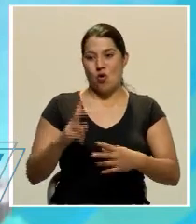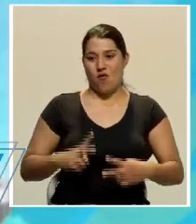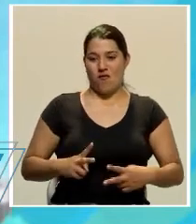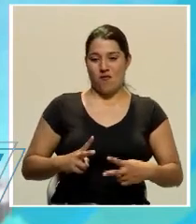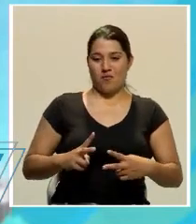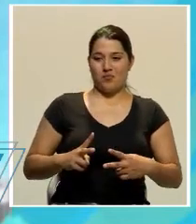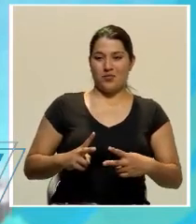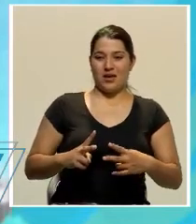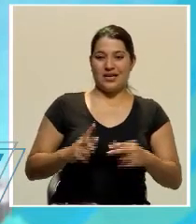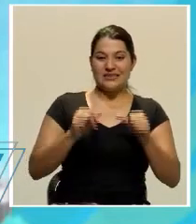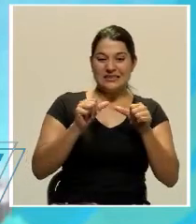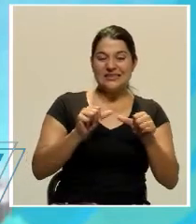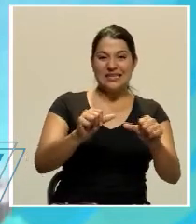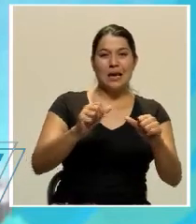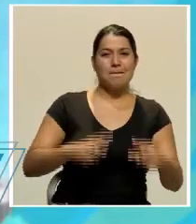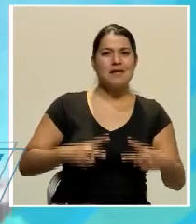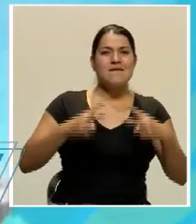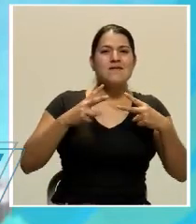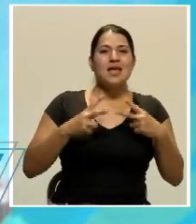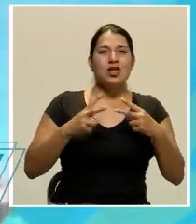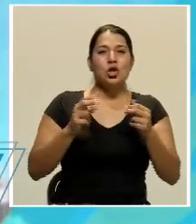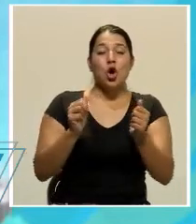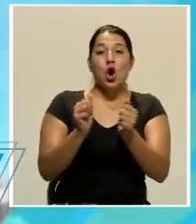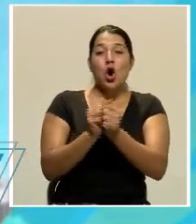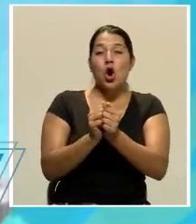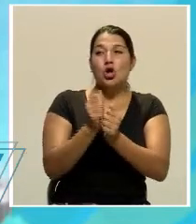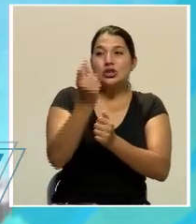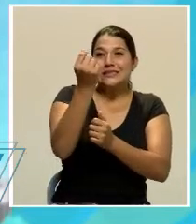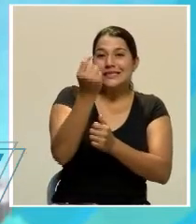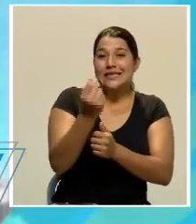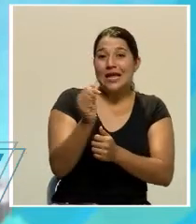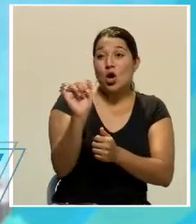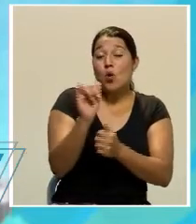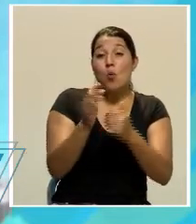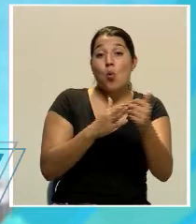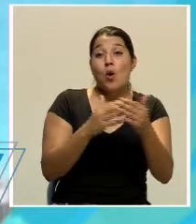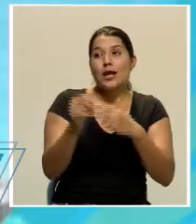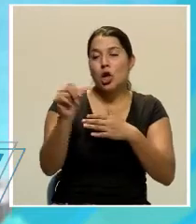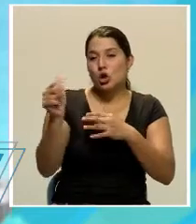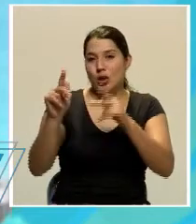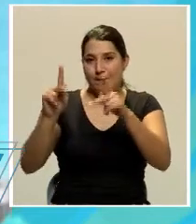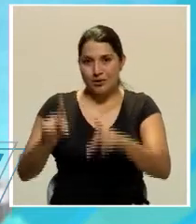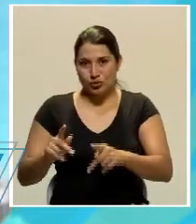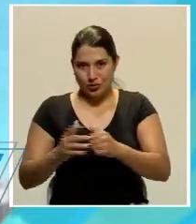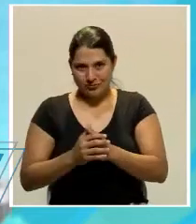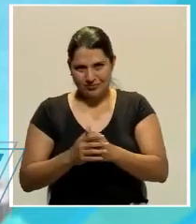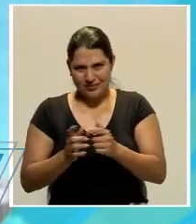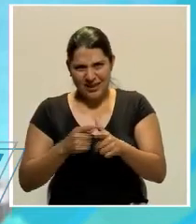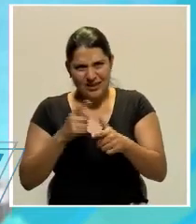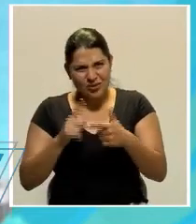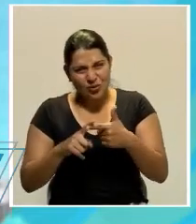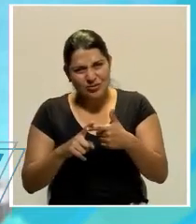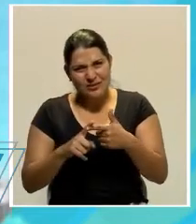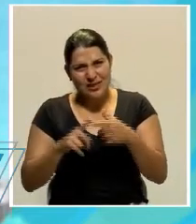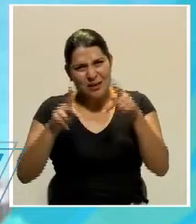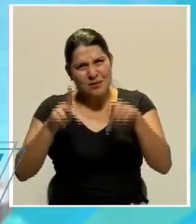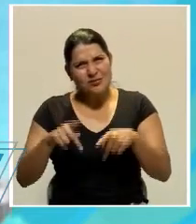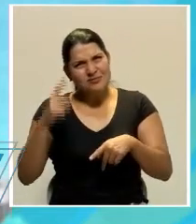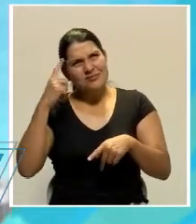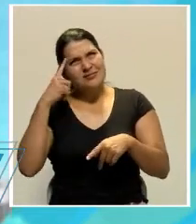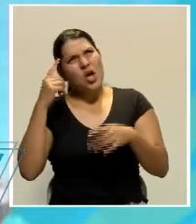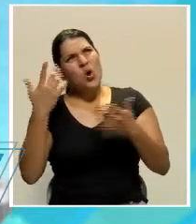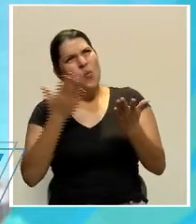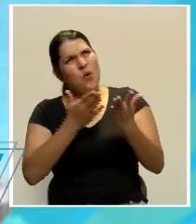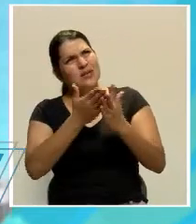persona. Y entonces que no se preguntan las personas cómo hacen para acceder a la educación, a